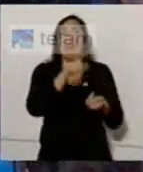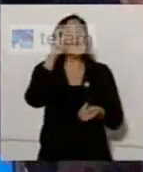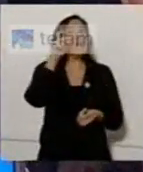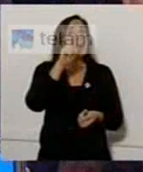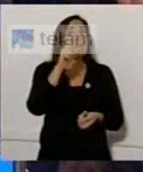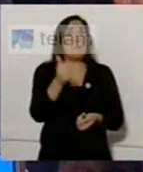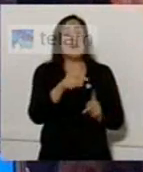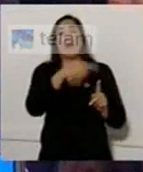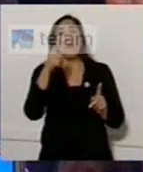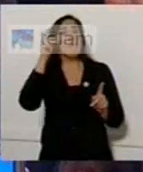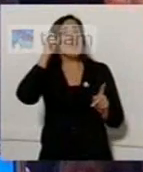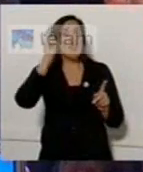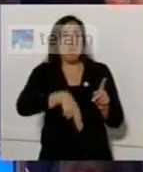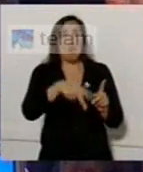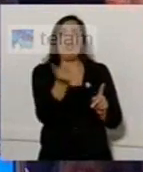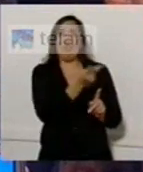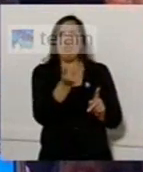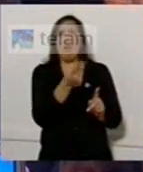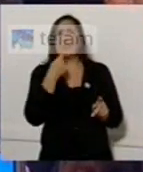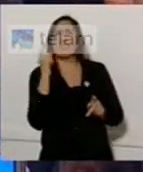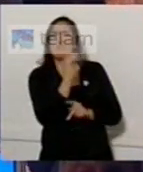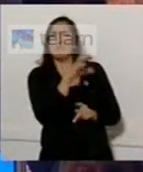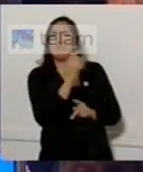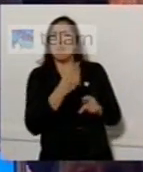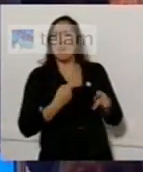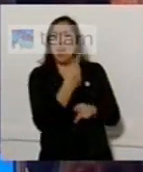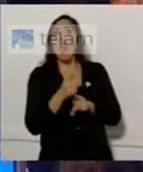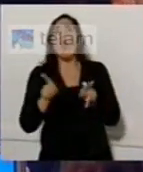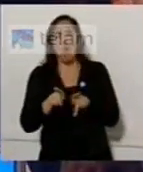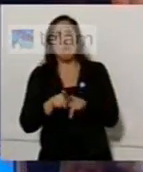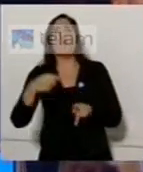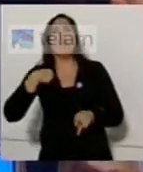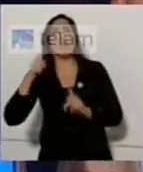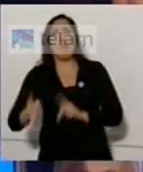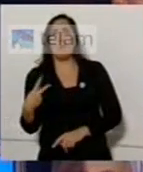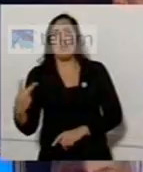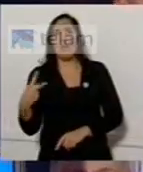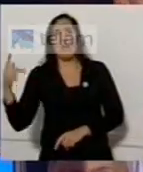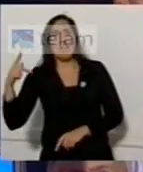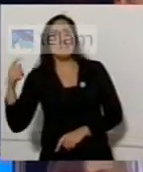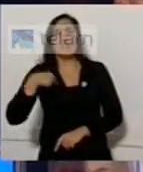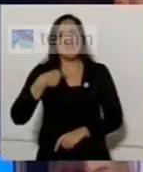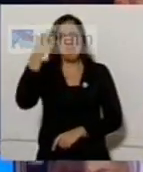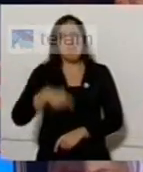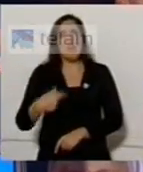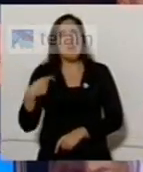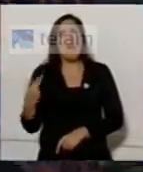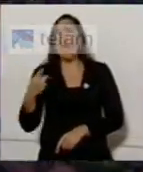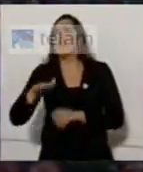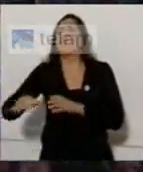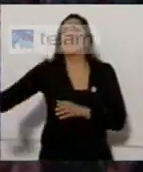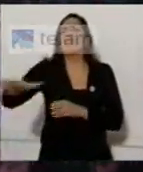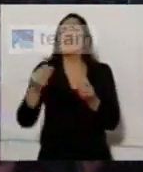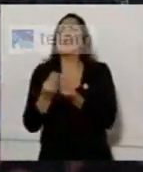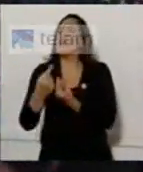las dos personas más difamadas, atacadas, ultrajadas y descalificadas de toda nuestra historia. Pero no me